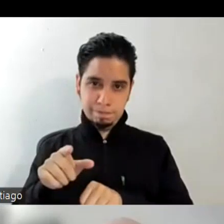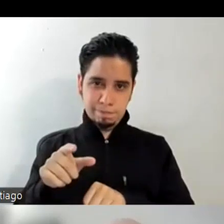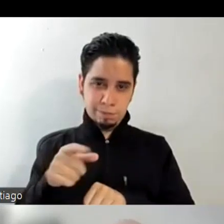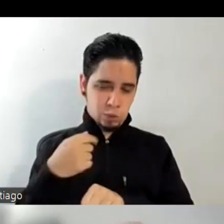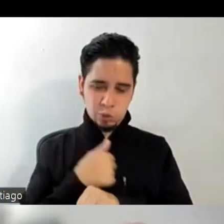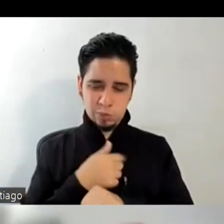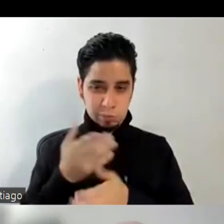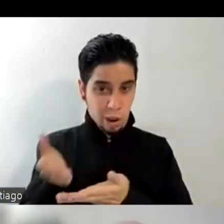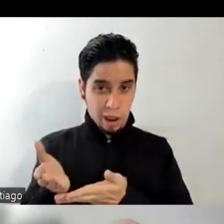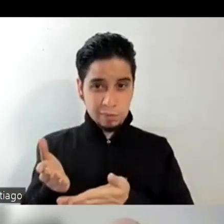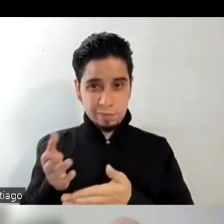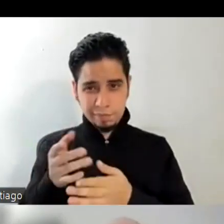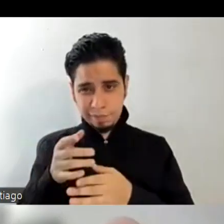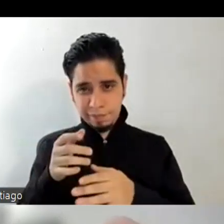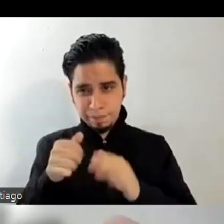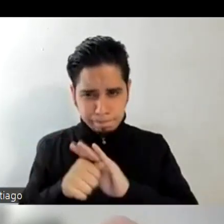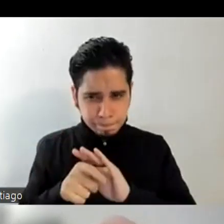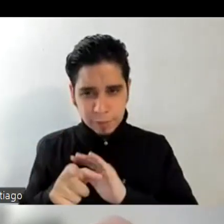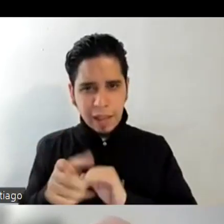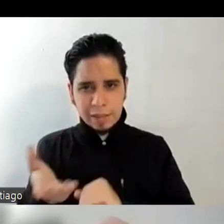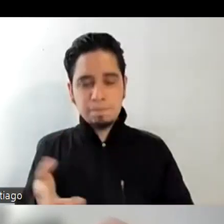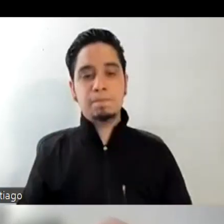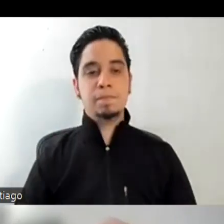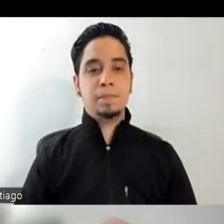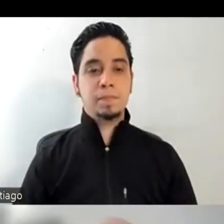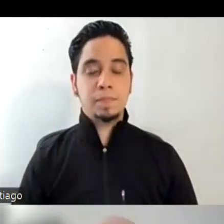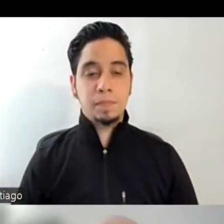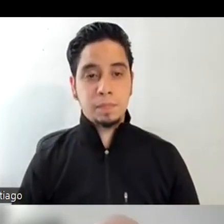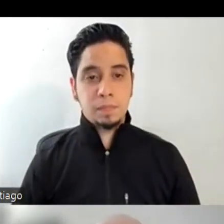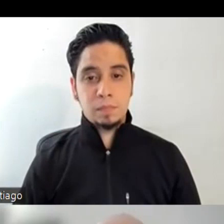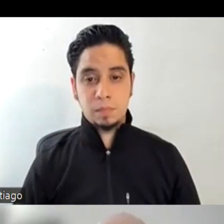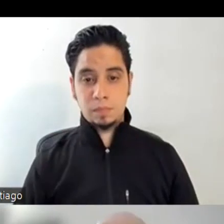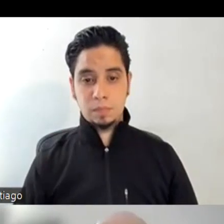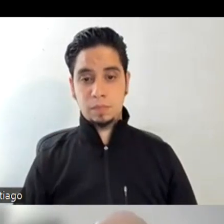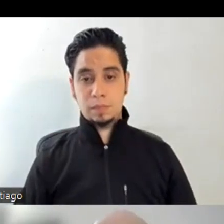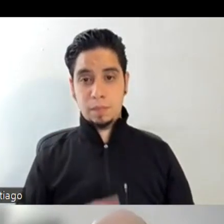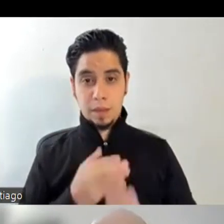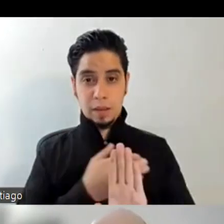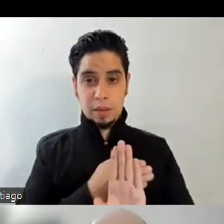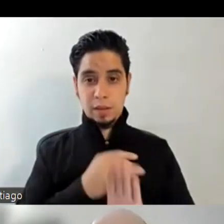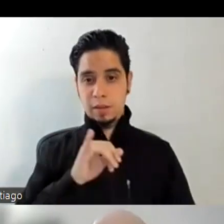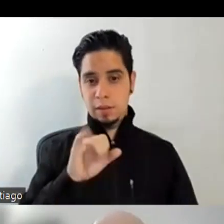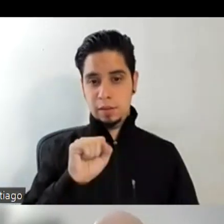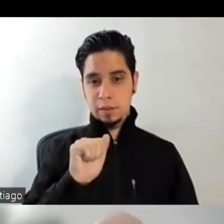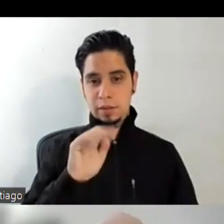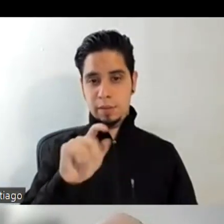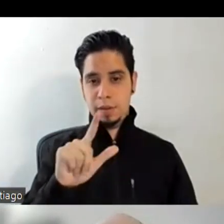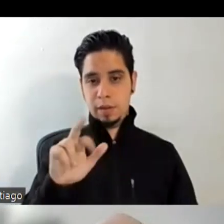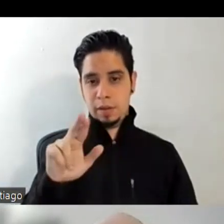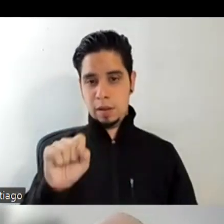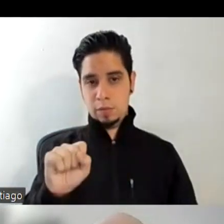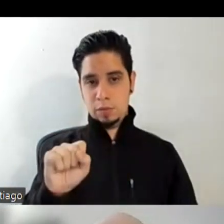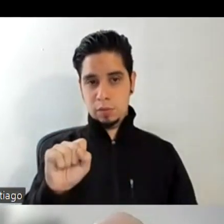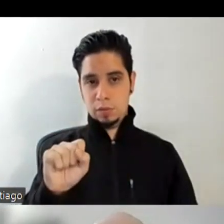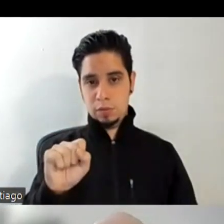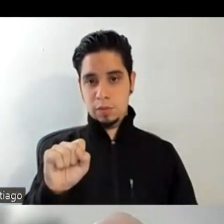Así, allá abajo. Mira, rápidamente, antes de pasar a Isabel Ramos con su Antígona, Antígona